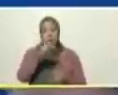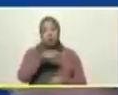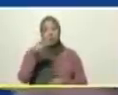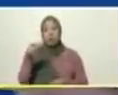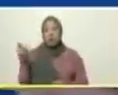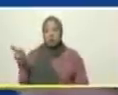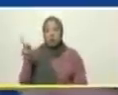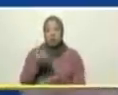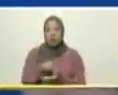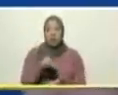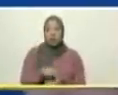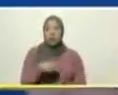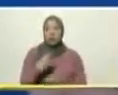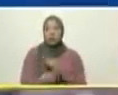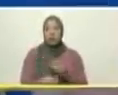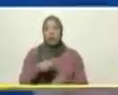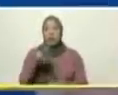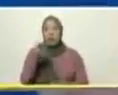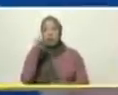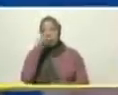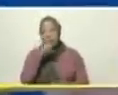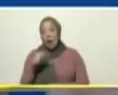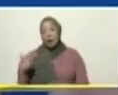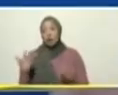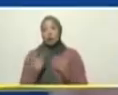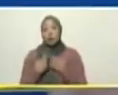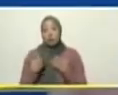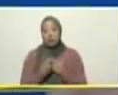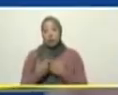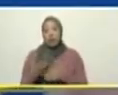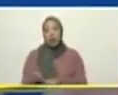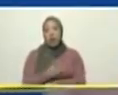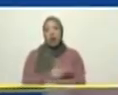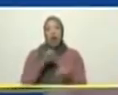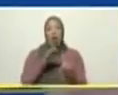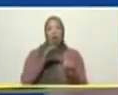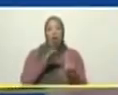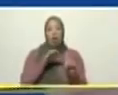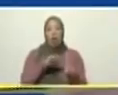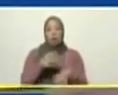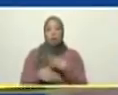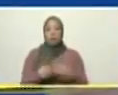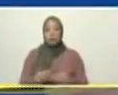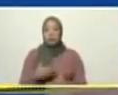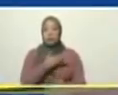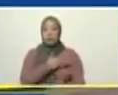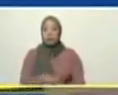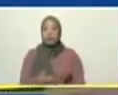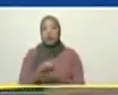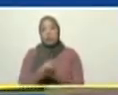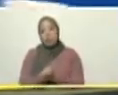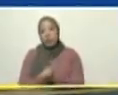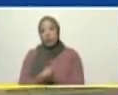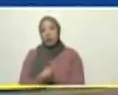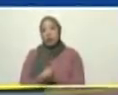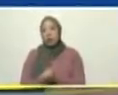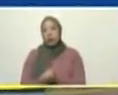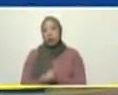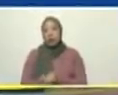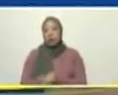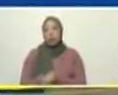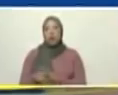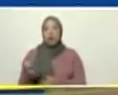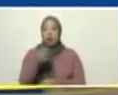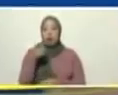de ese golpe de Estado que revirtió el poder popular en Venezuela. Le tomo la palabra a Daniel. Pues yo estuve en